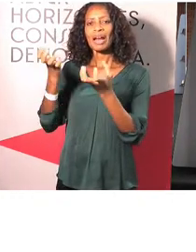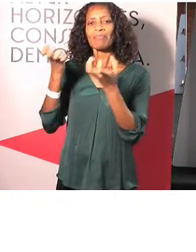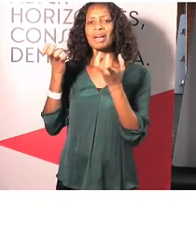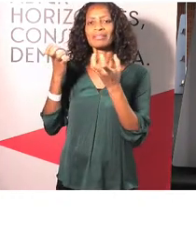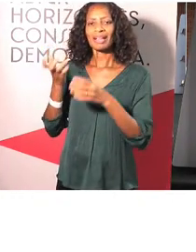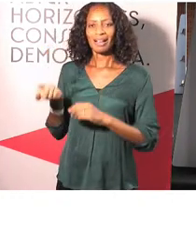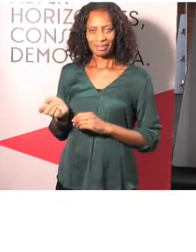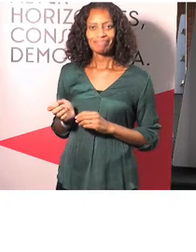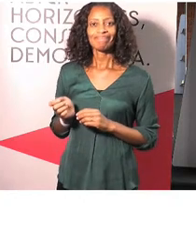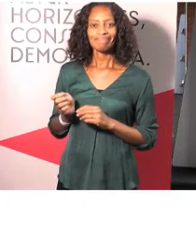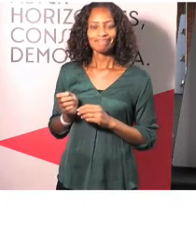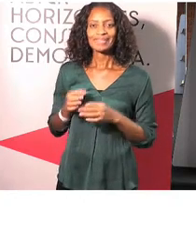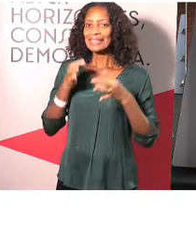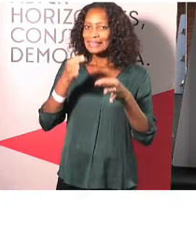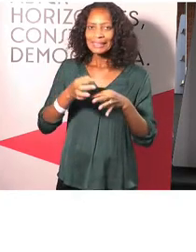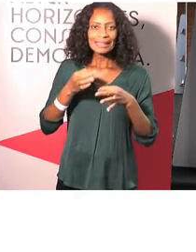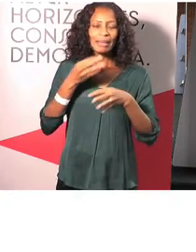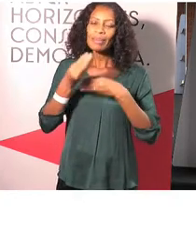mujeres.